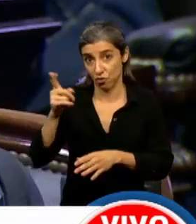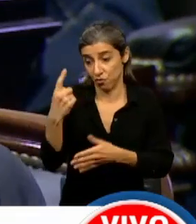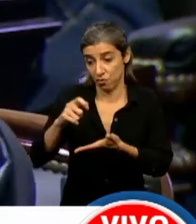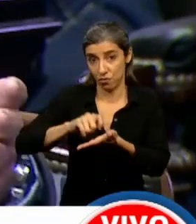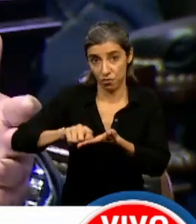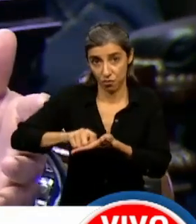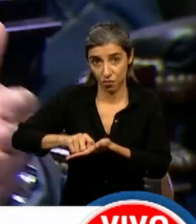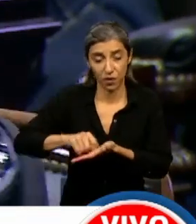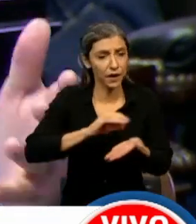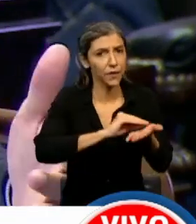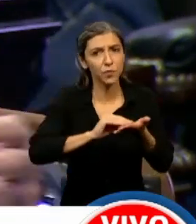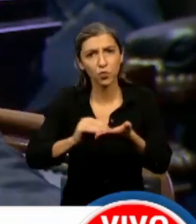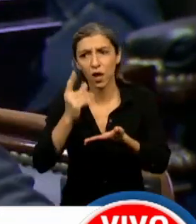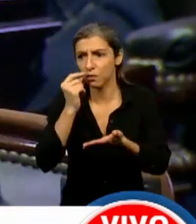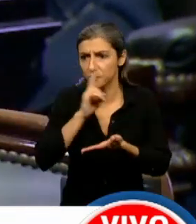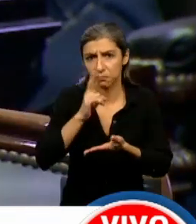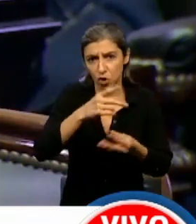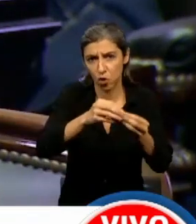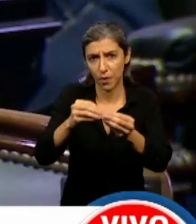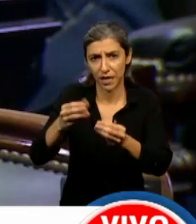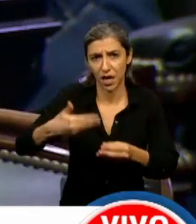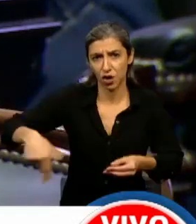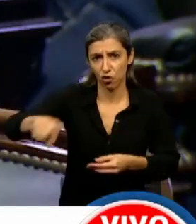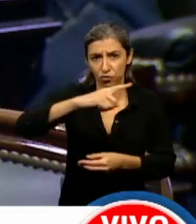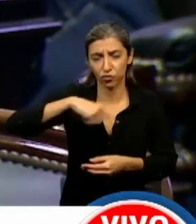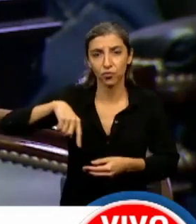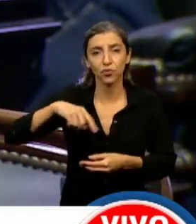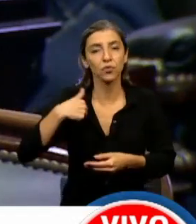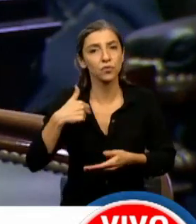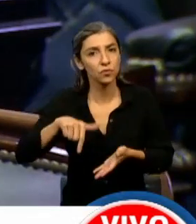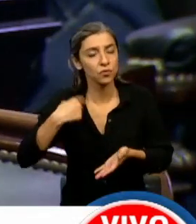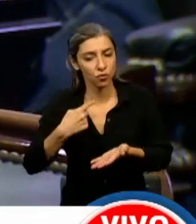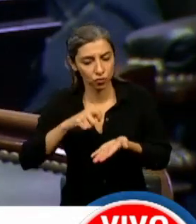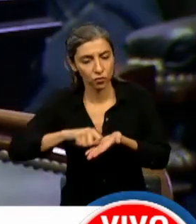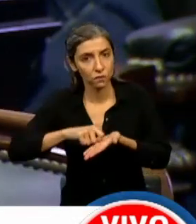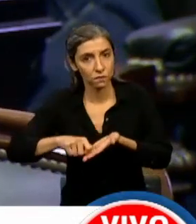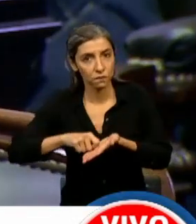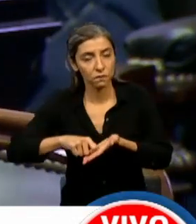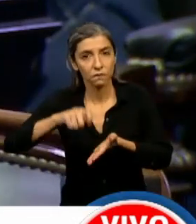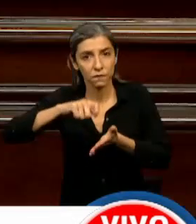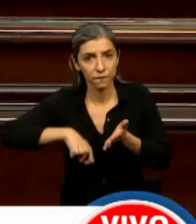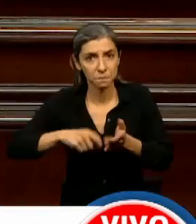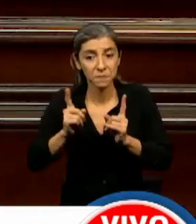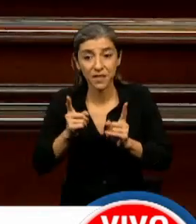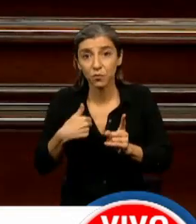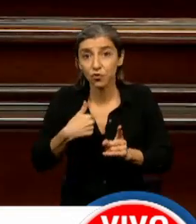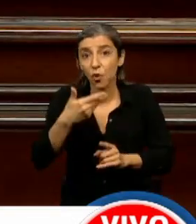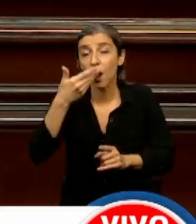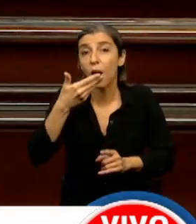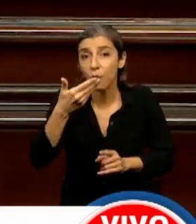diputados y diputadas compañeros que están aquí presentes por escrito afirmaron esto que estoy re produciendo